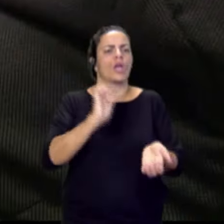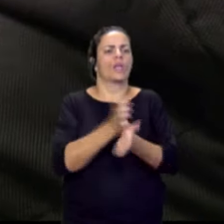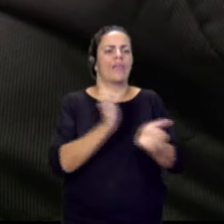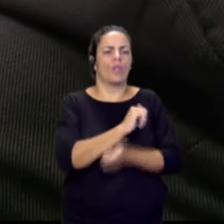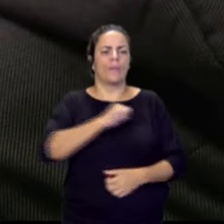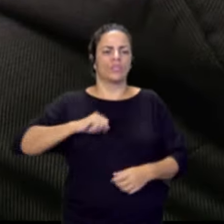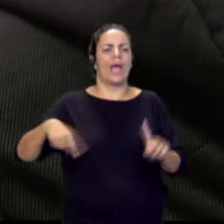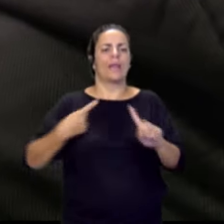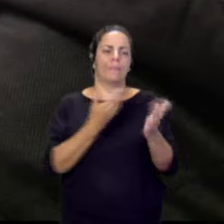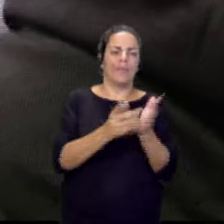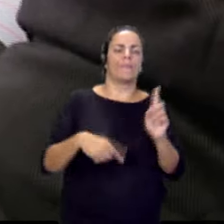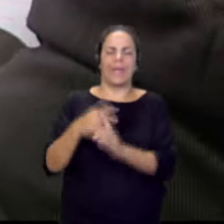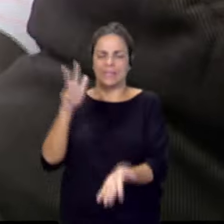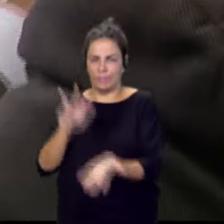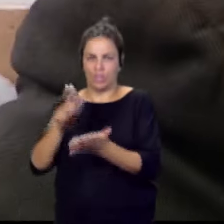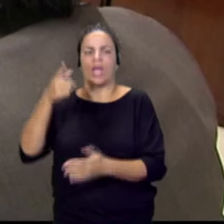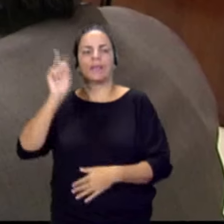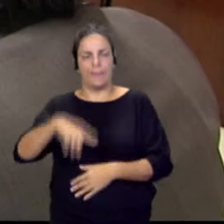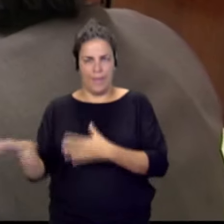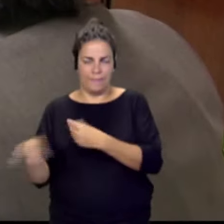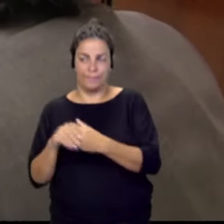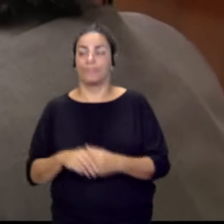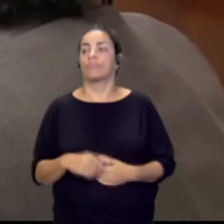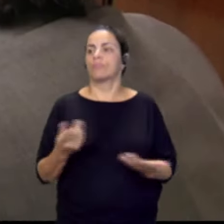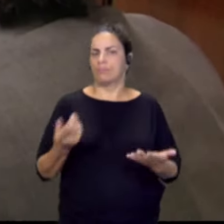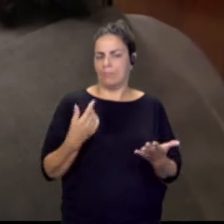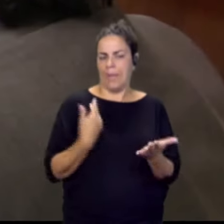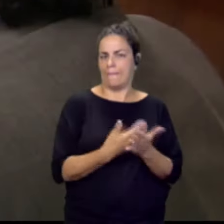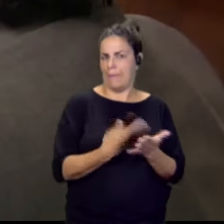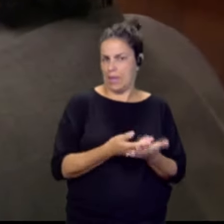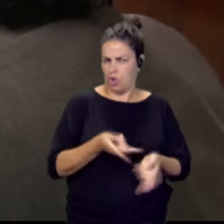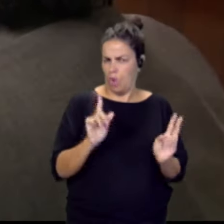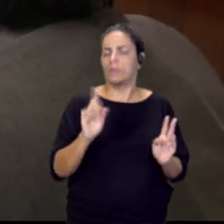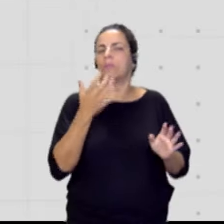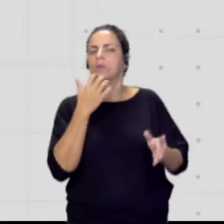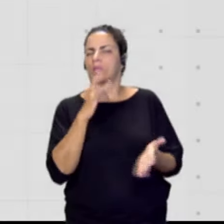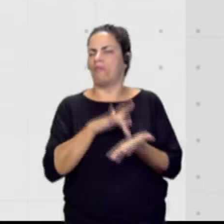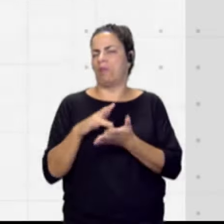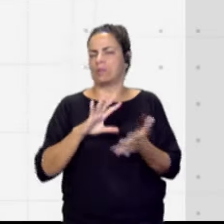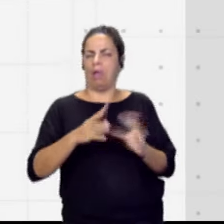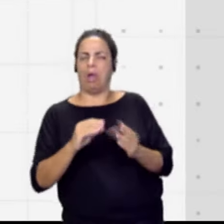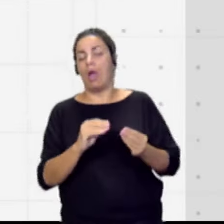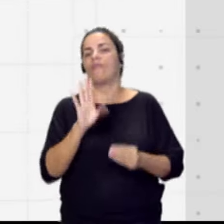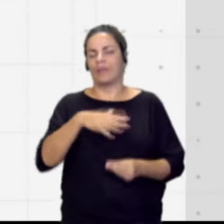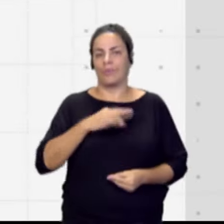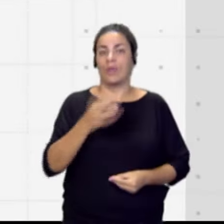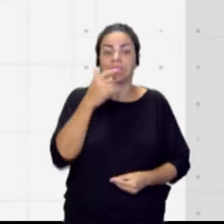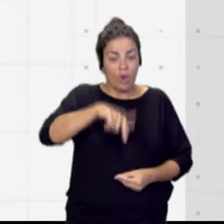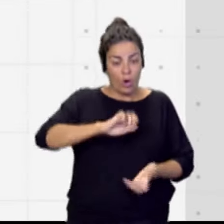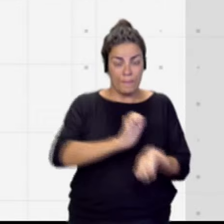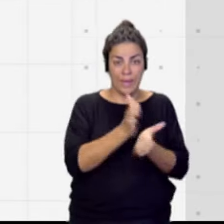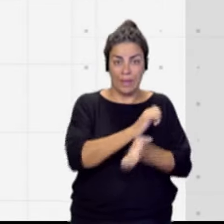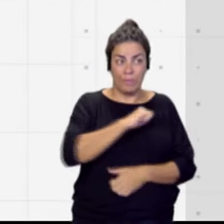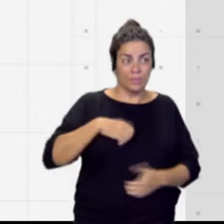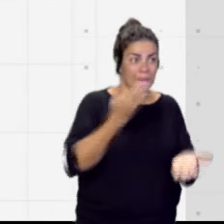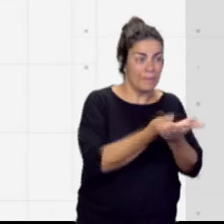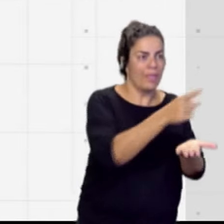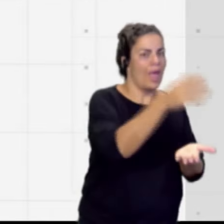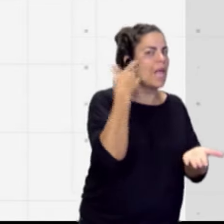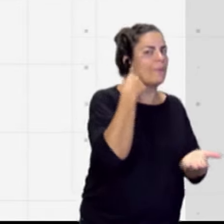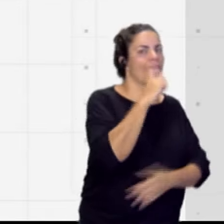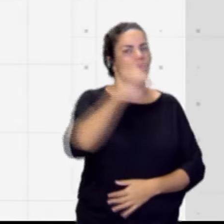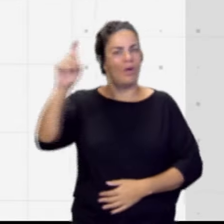Sobre el papel no está permitido, pero jugando con el calendario se puede. Si pedimos hoy el préstamo personal, el banco informará al Banco de España en los